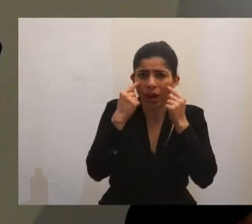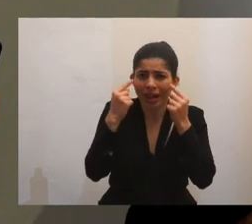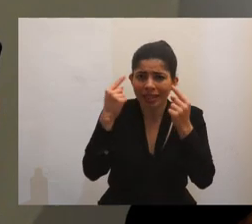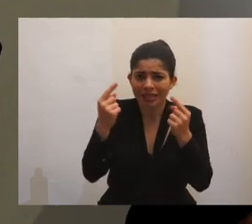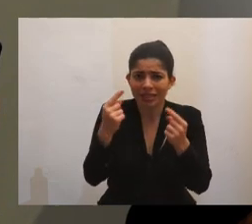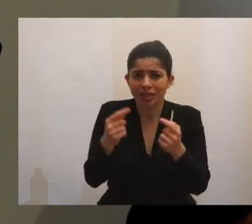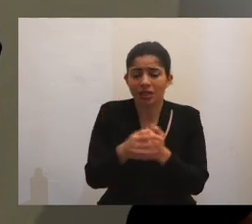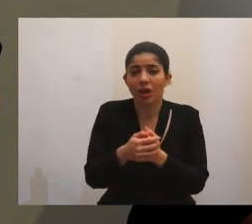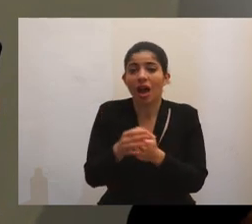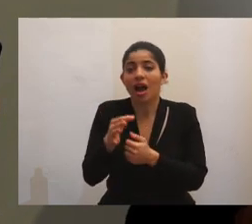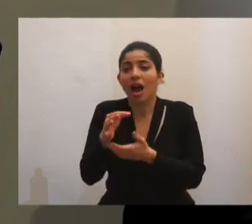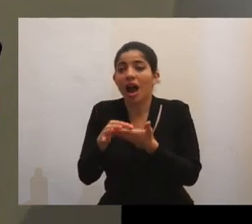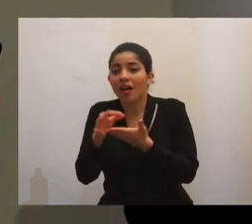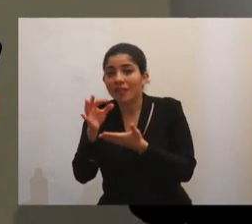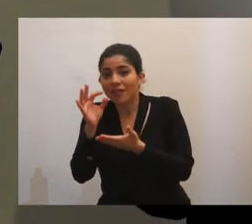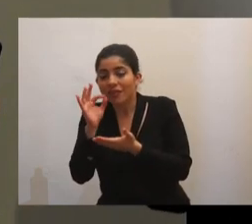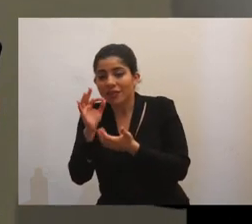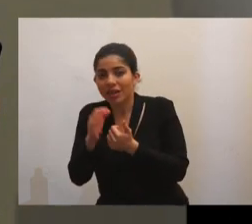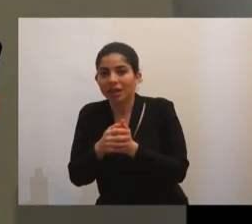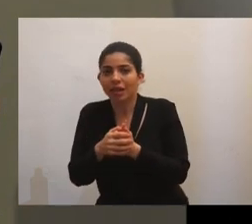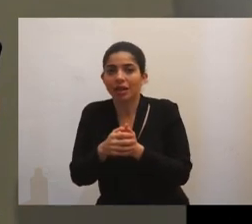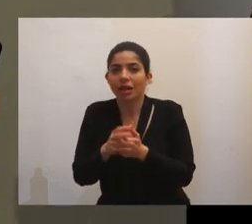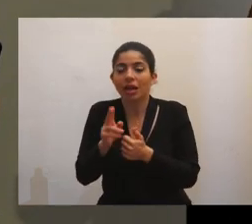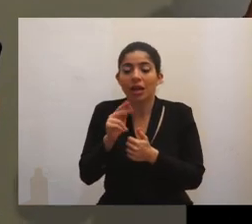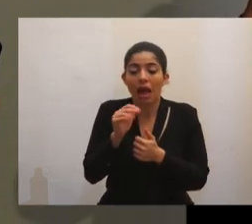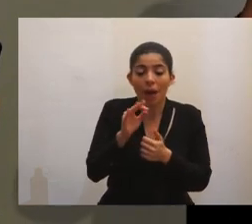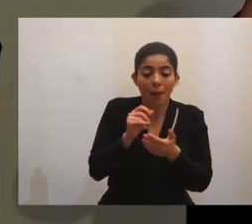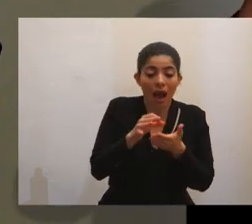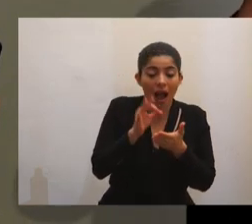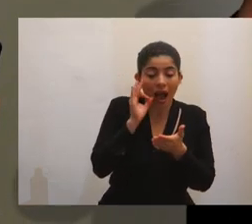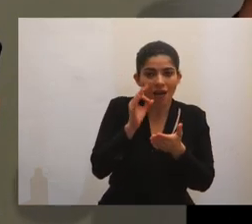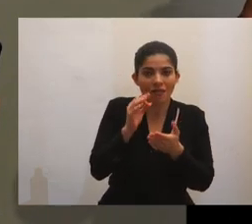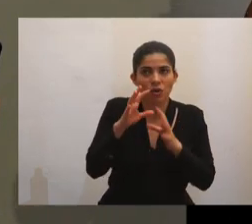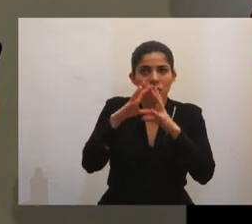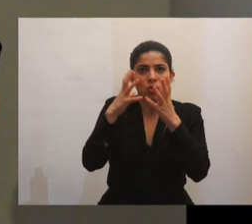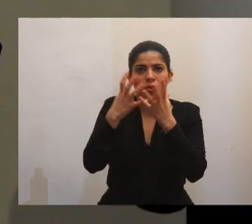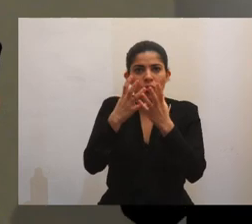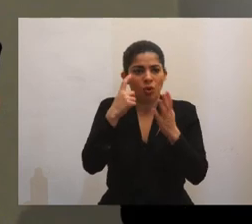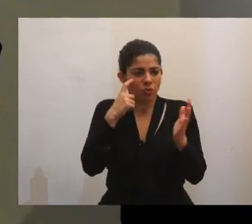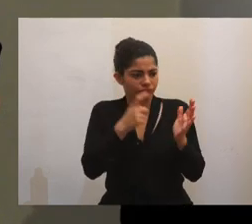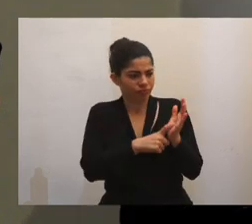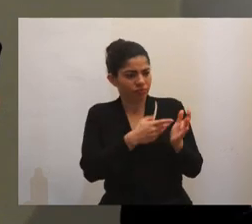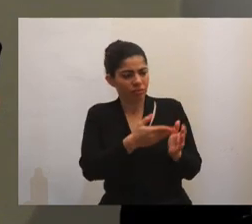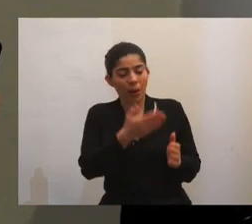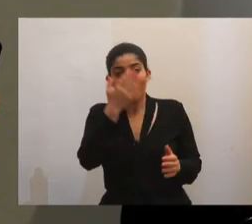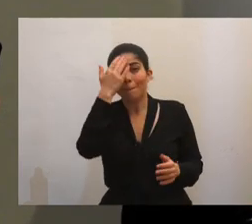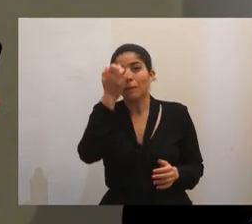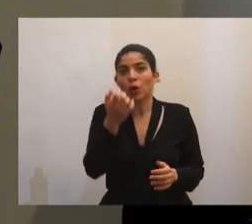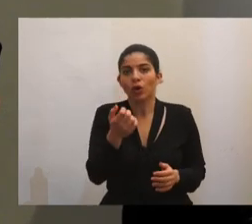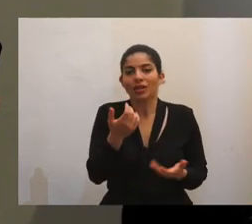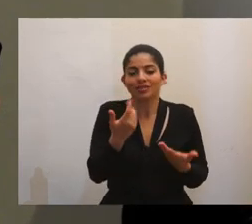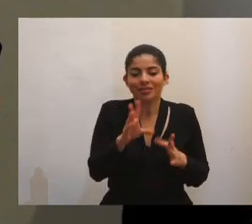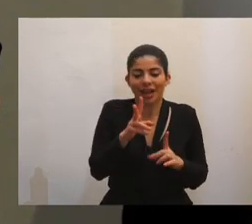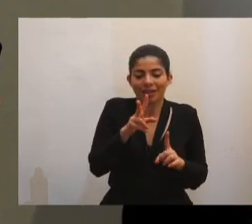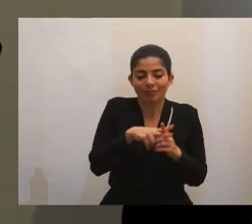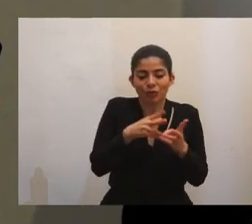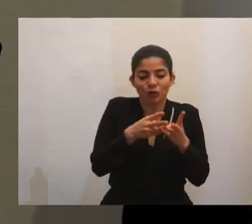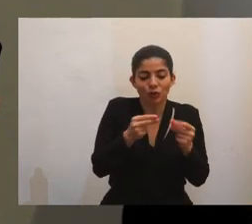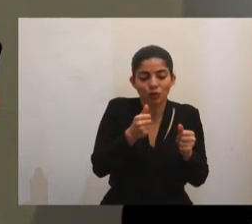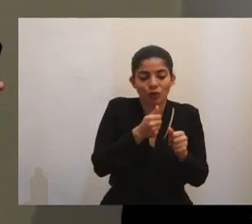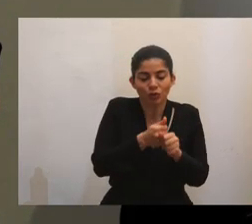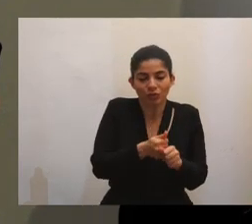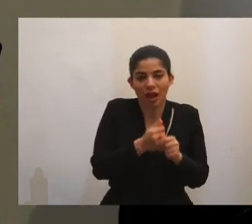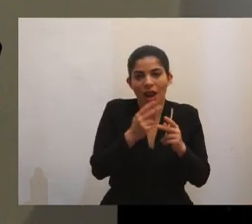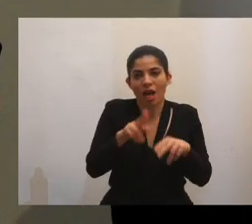Nuestro café, nuestro Nama Café, hoy se distingue en el mundo precisamente por aplicar soluciones basadas en